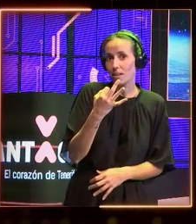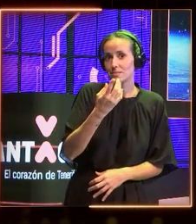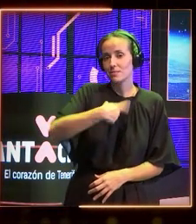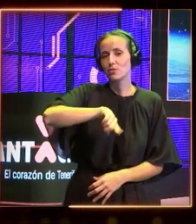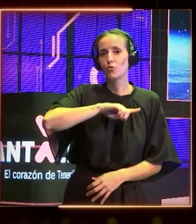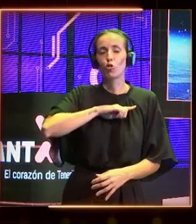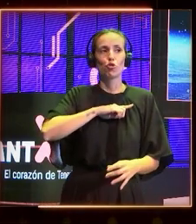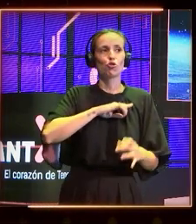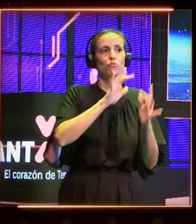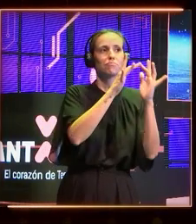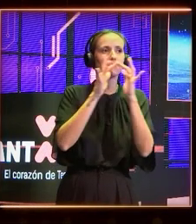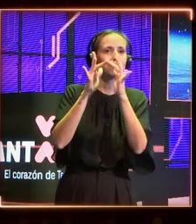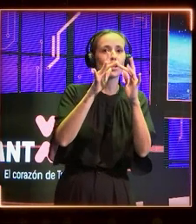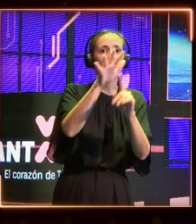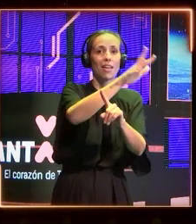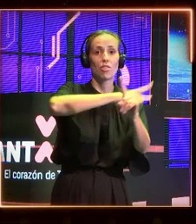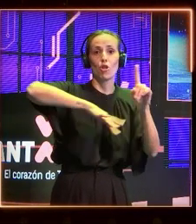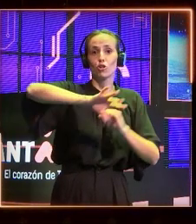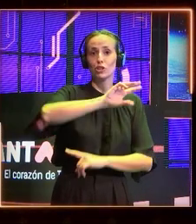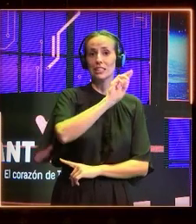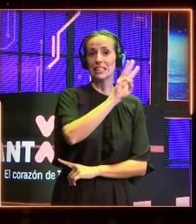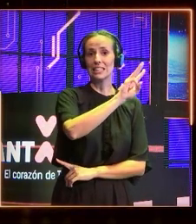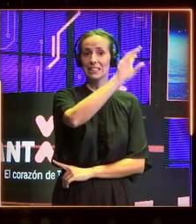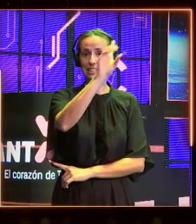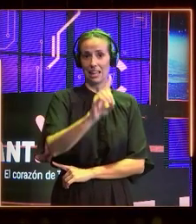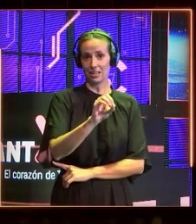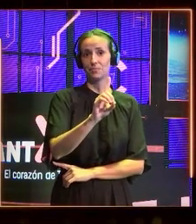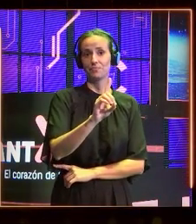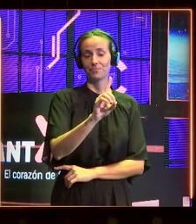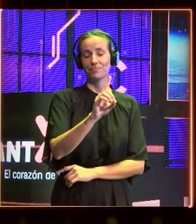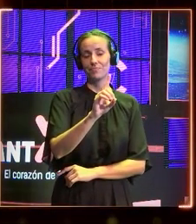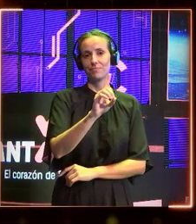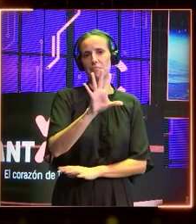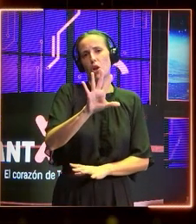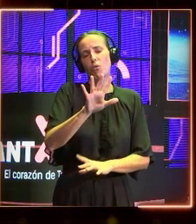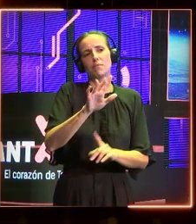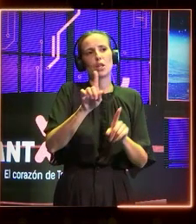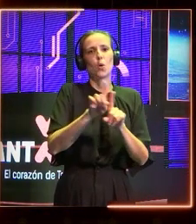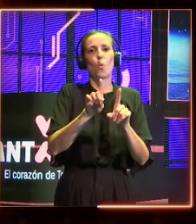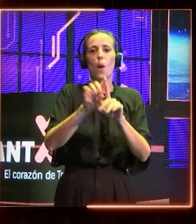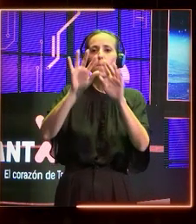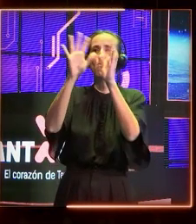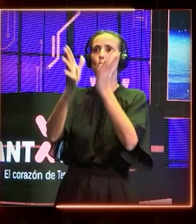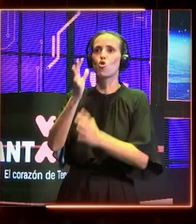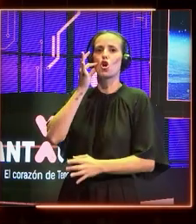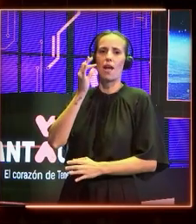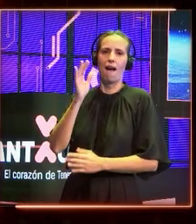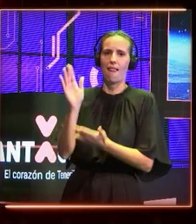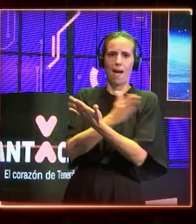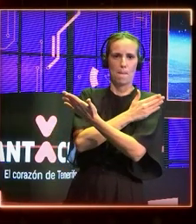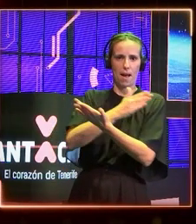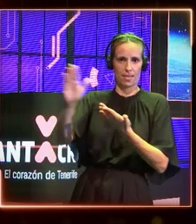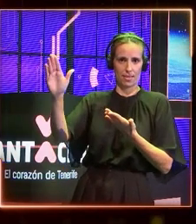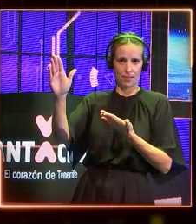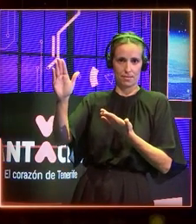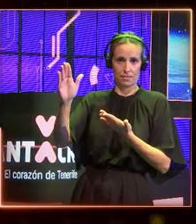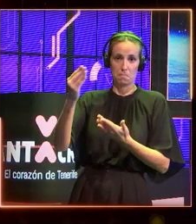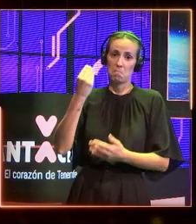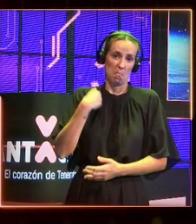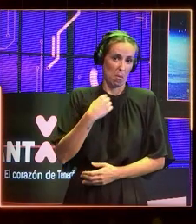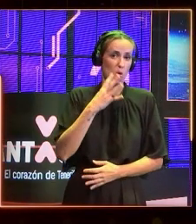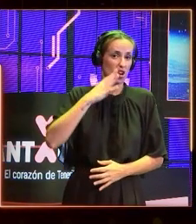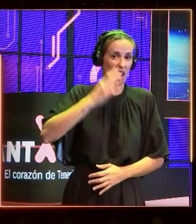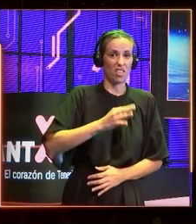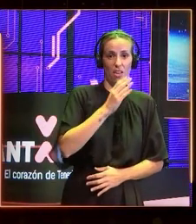nos relacionamos en entornos 3D completamente aislados del mundo real no que que es lo que significa la realidad